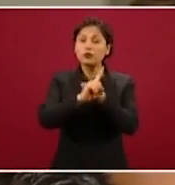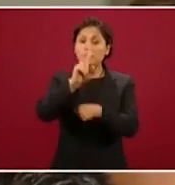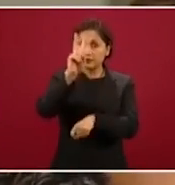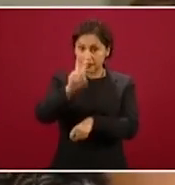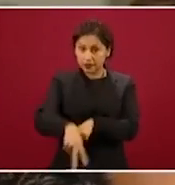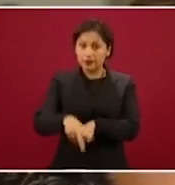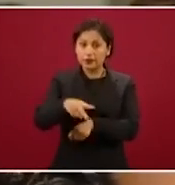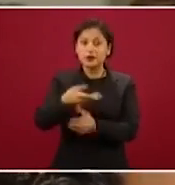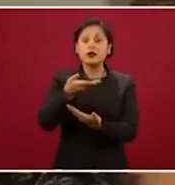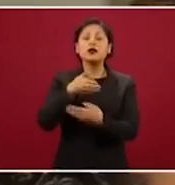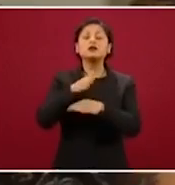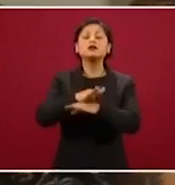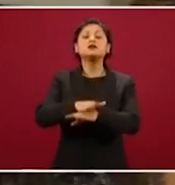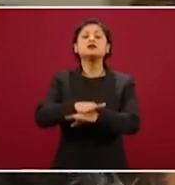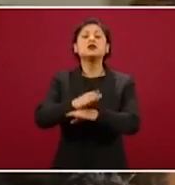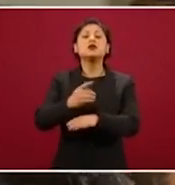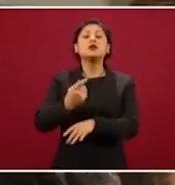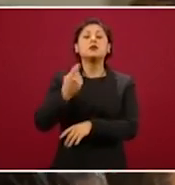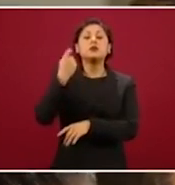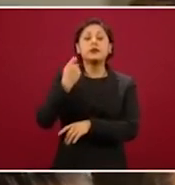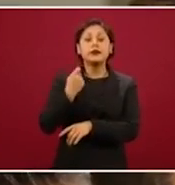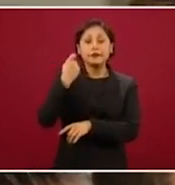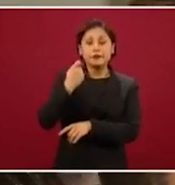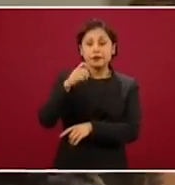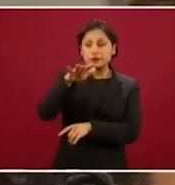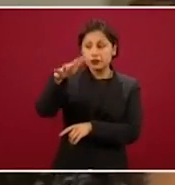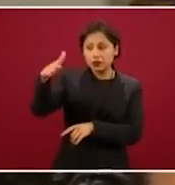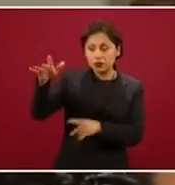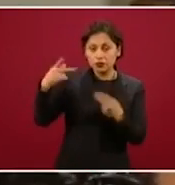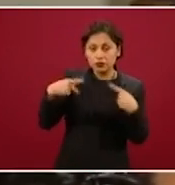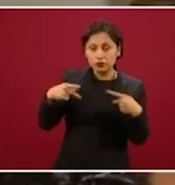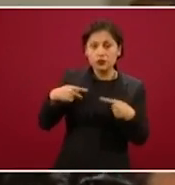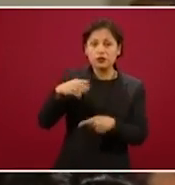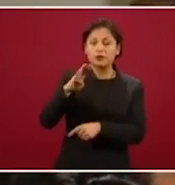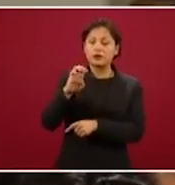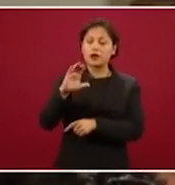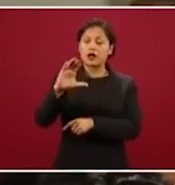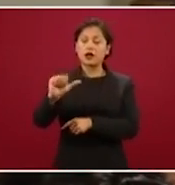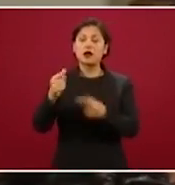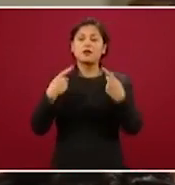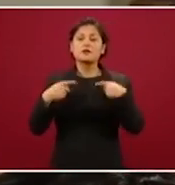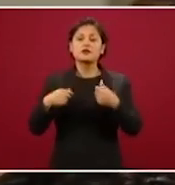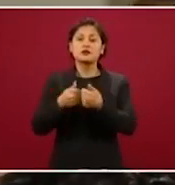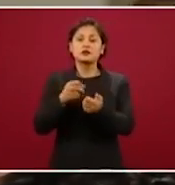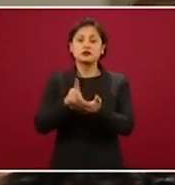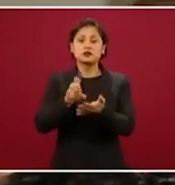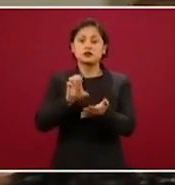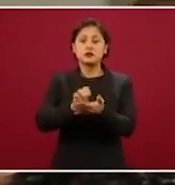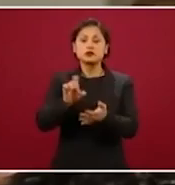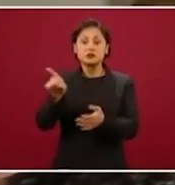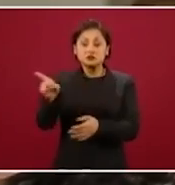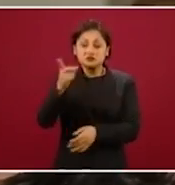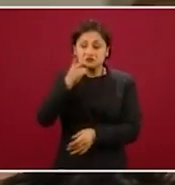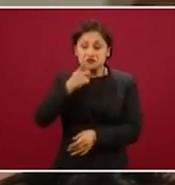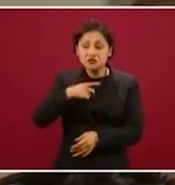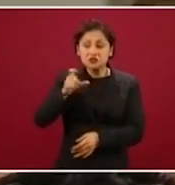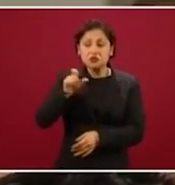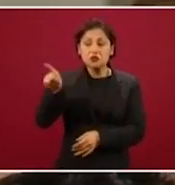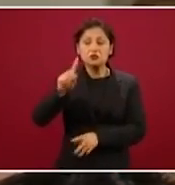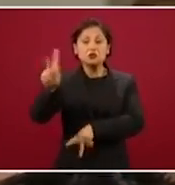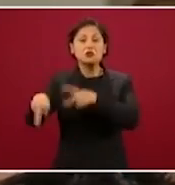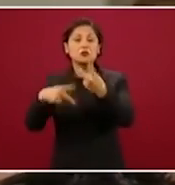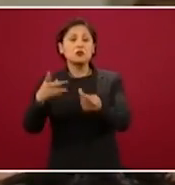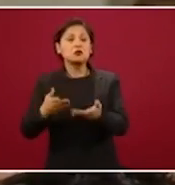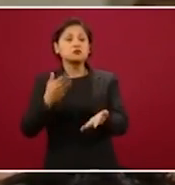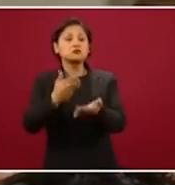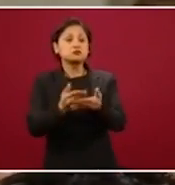en las pensiones de discapacidad y personas adultas mayores, que cuando llegan ellos les dicen, oiga, pues vengo a pedir información, ¿por qué